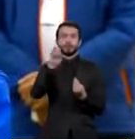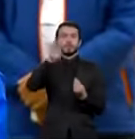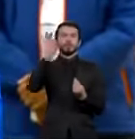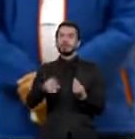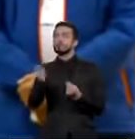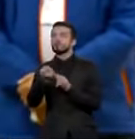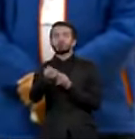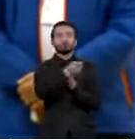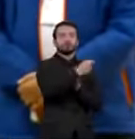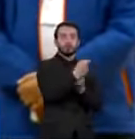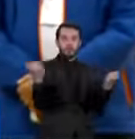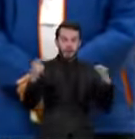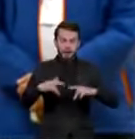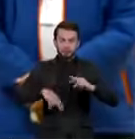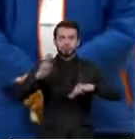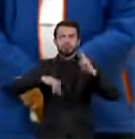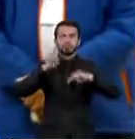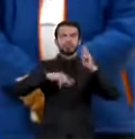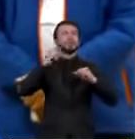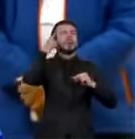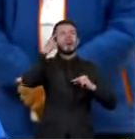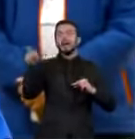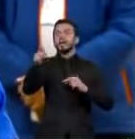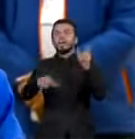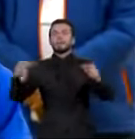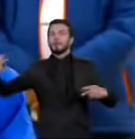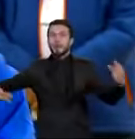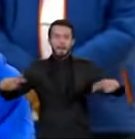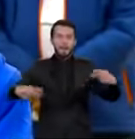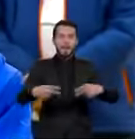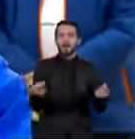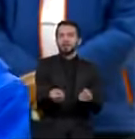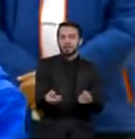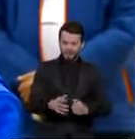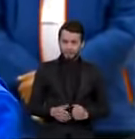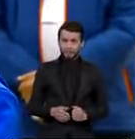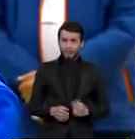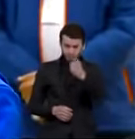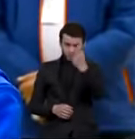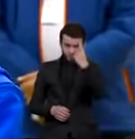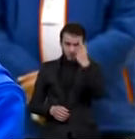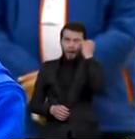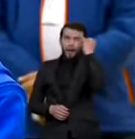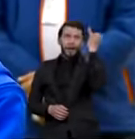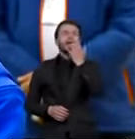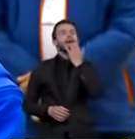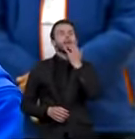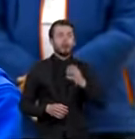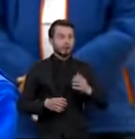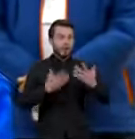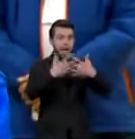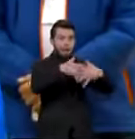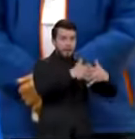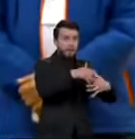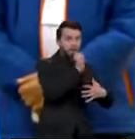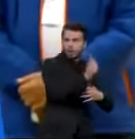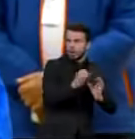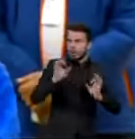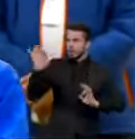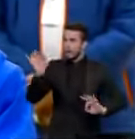la cantidad de empresas, de obras y 300.000 personas para que puedan entrar a trabajar organizadamente nos va a tomar muchos más días